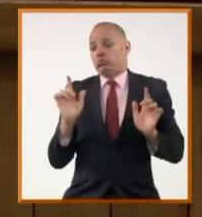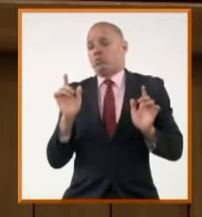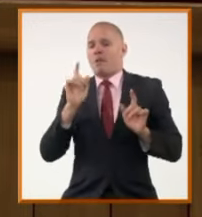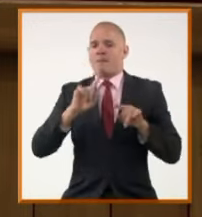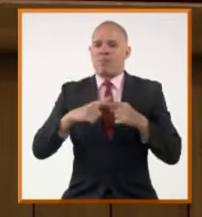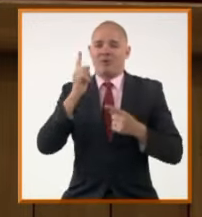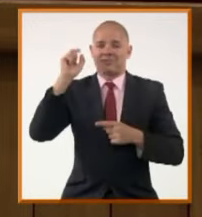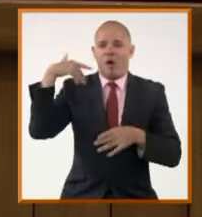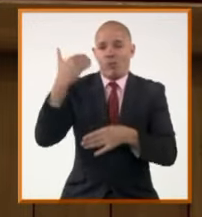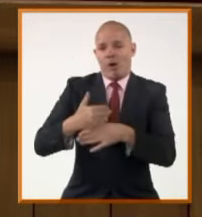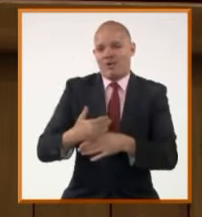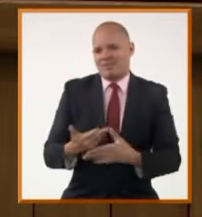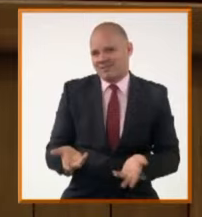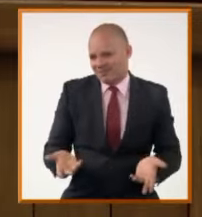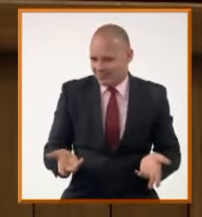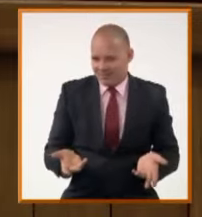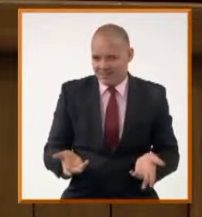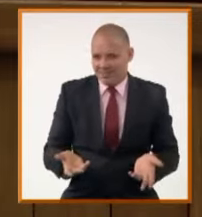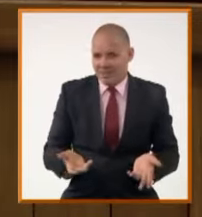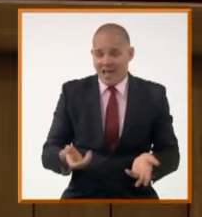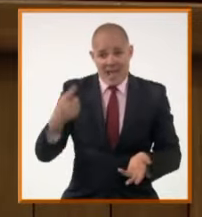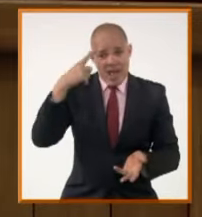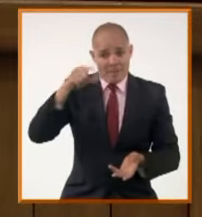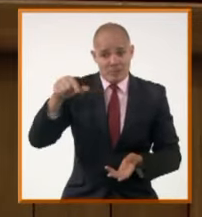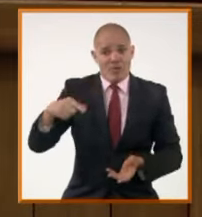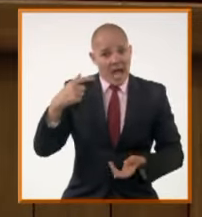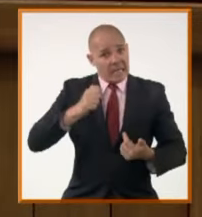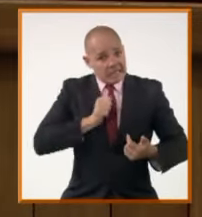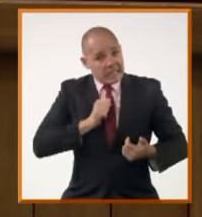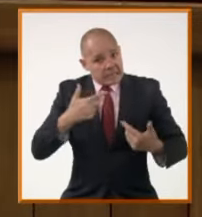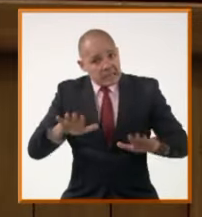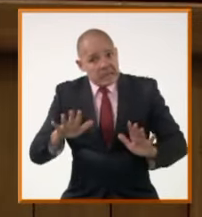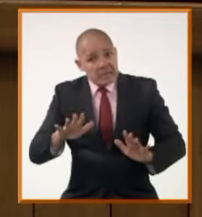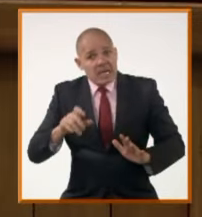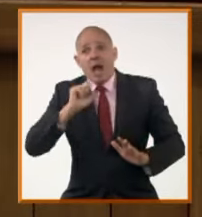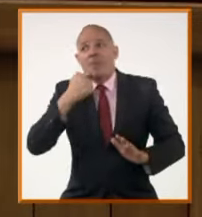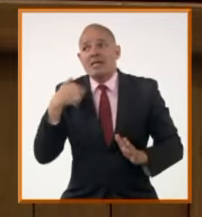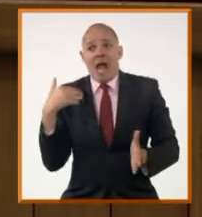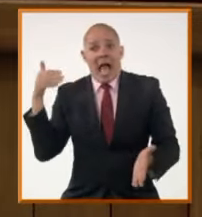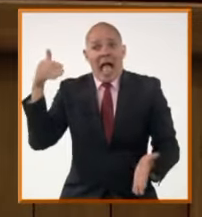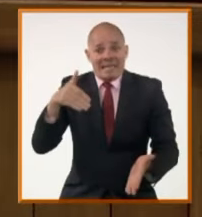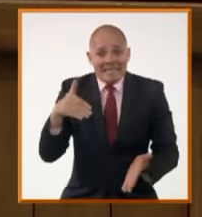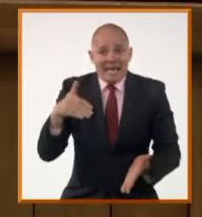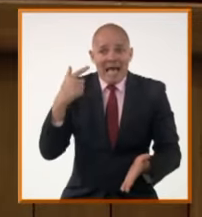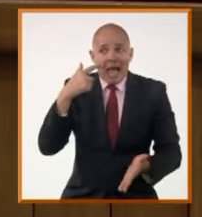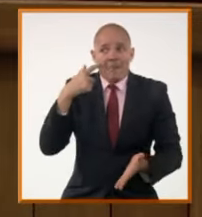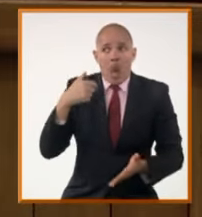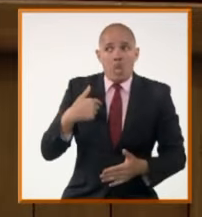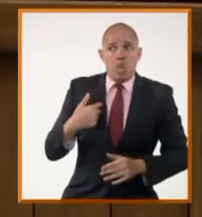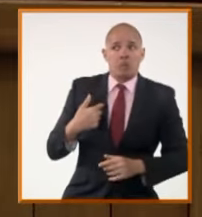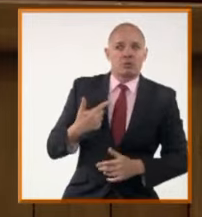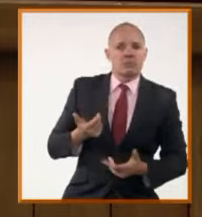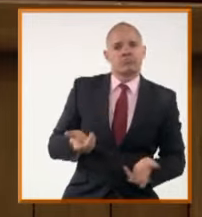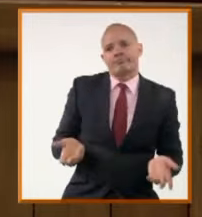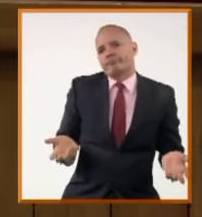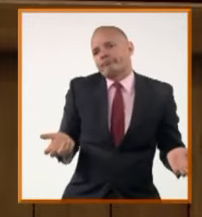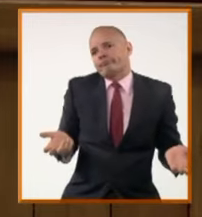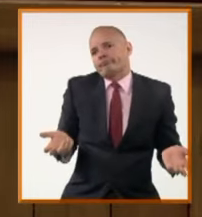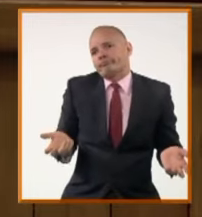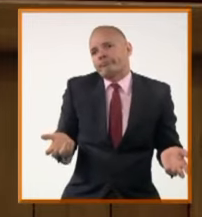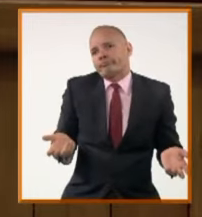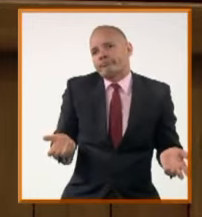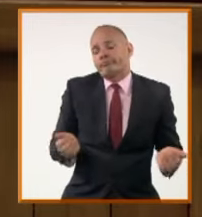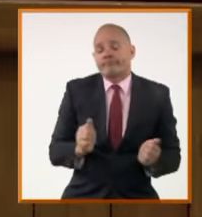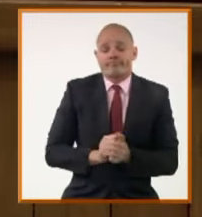nosotros tenemos que seguir explotando las potencialidades, los mercados de otros destinos del mundo, priorizar